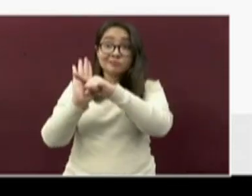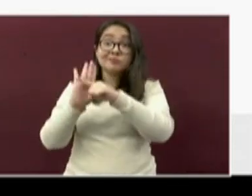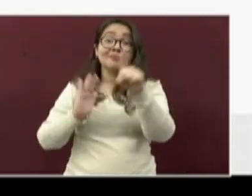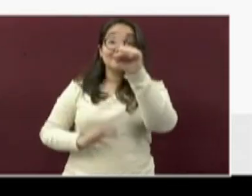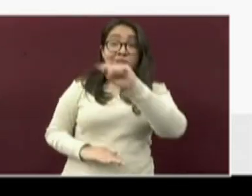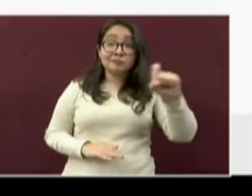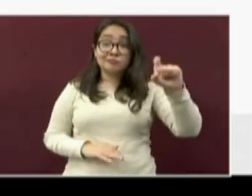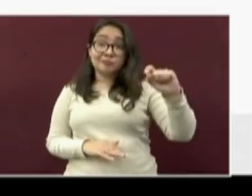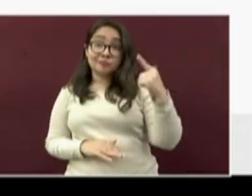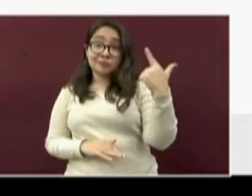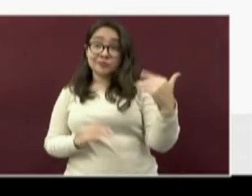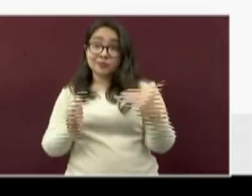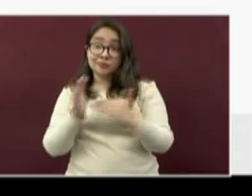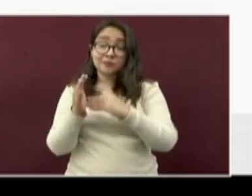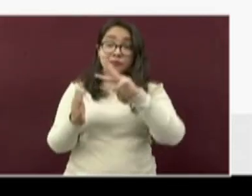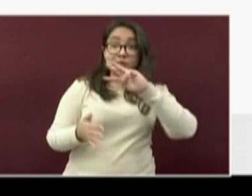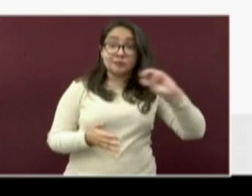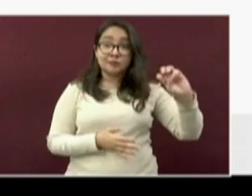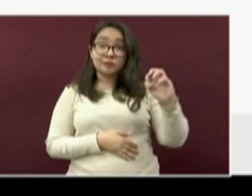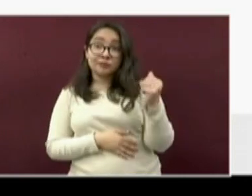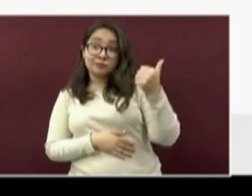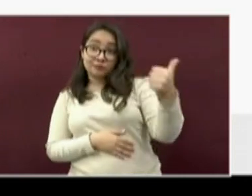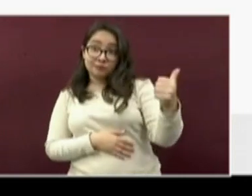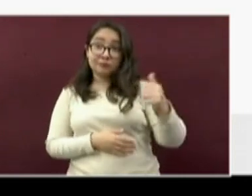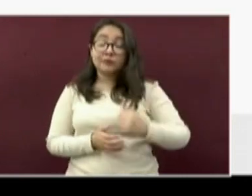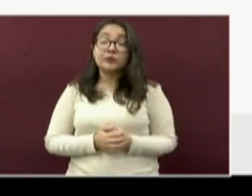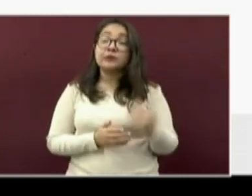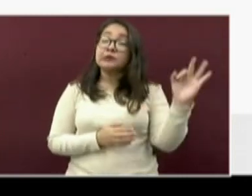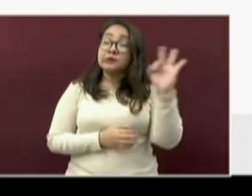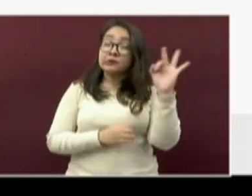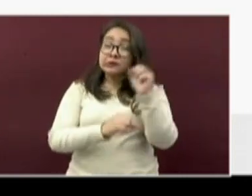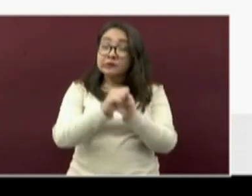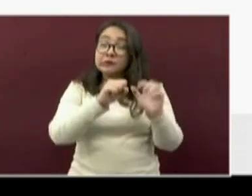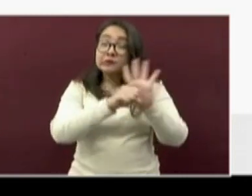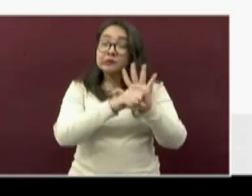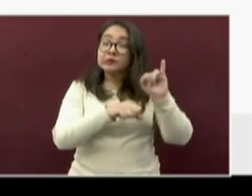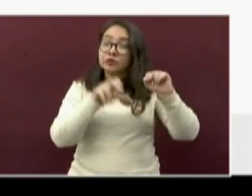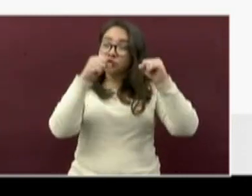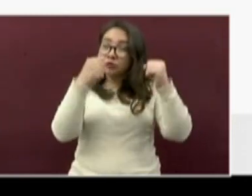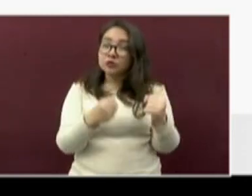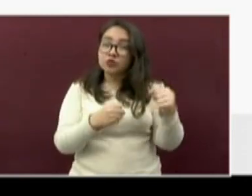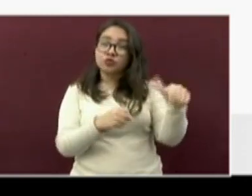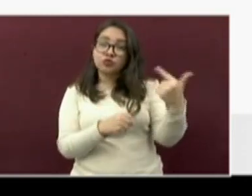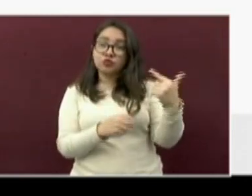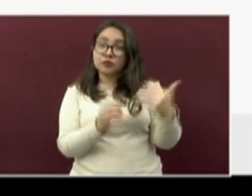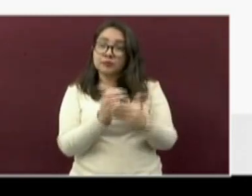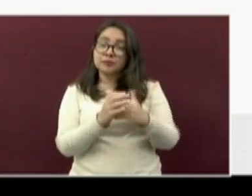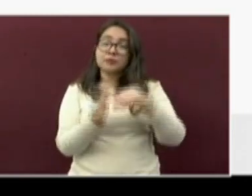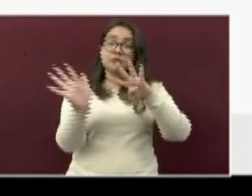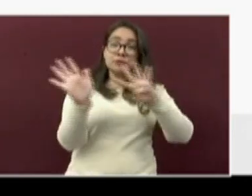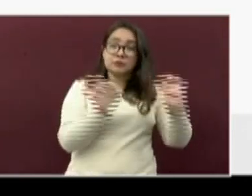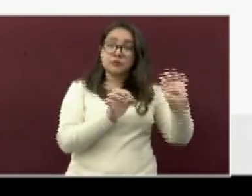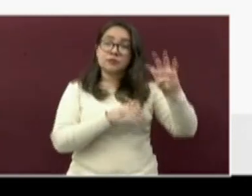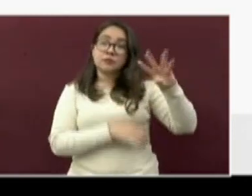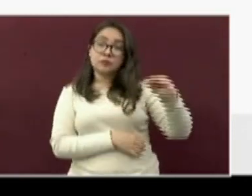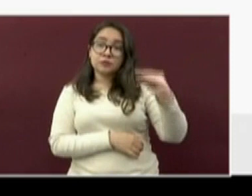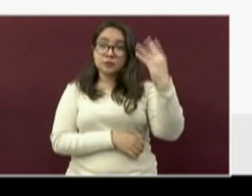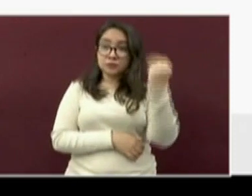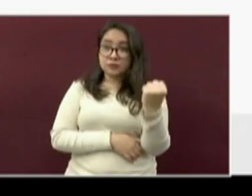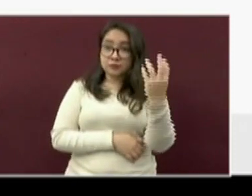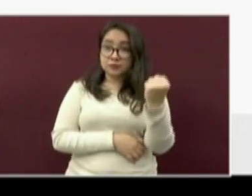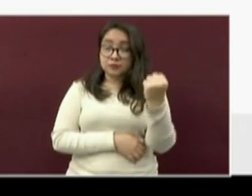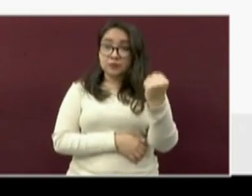mil 306 permanecen como sospechosos 12 1999